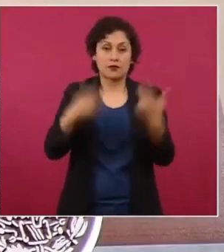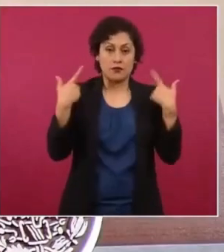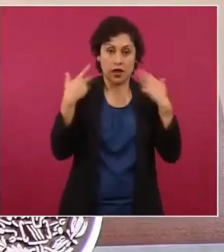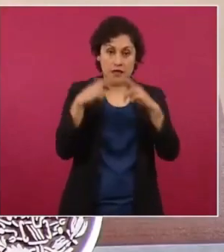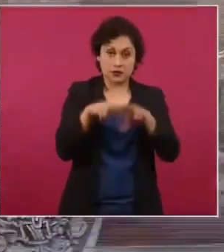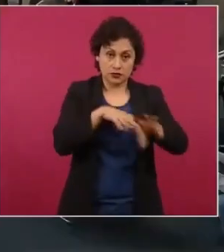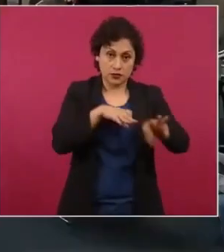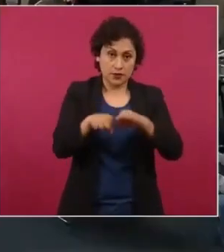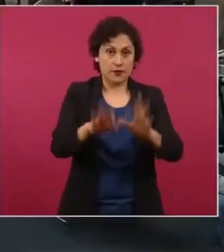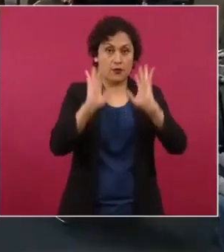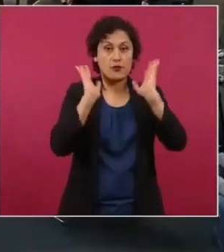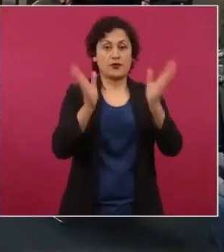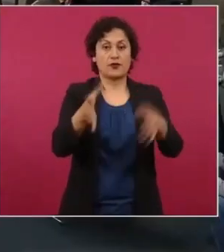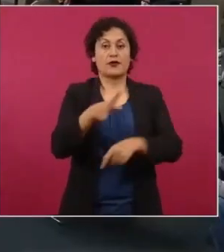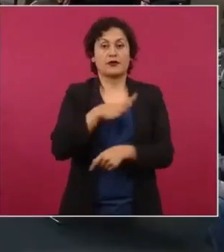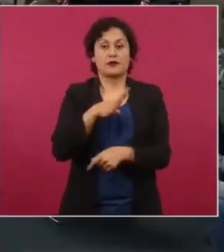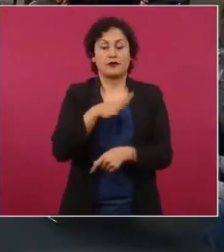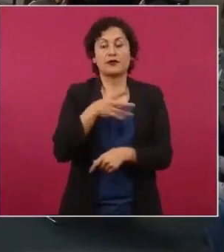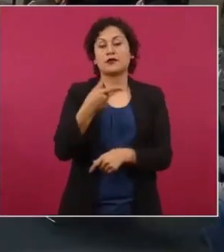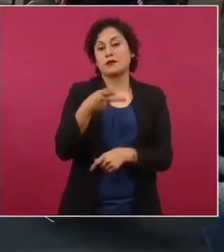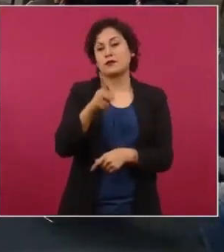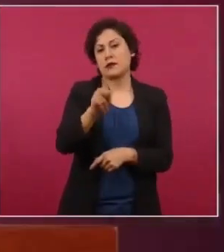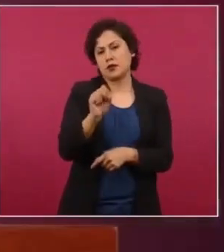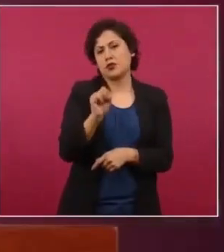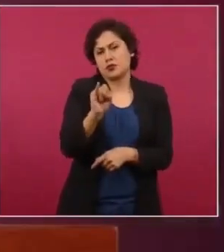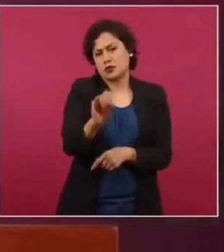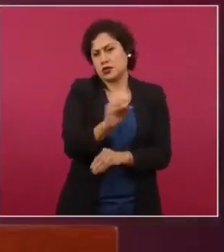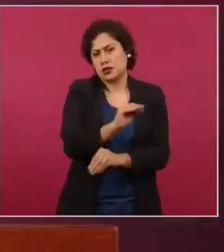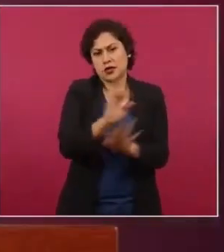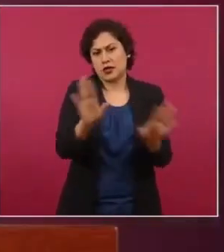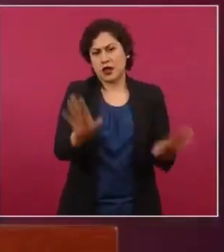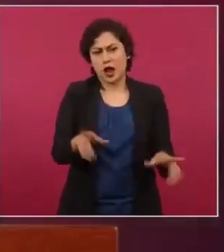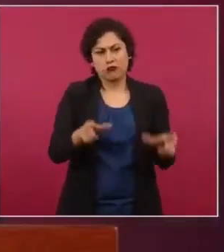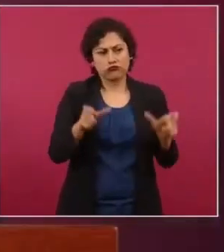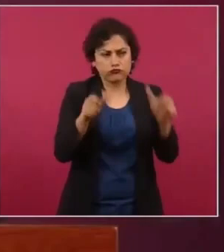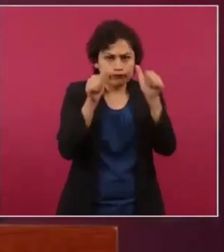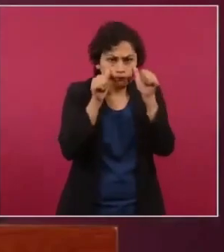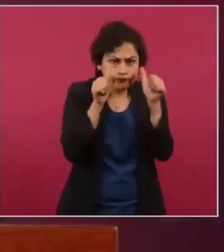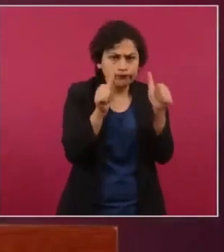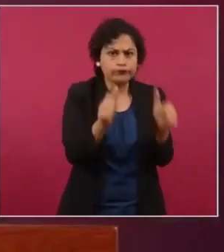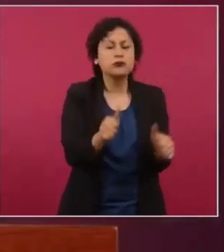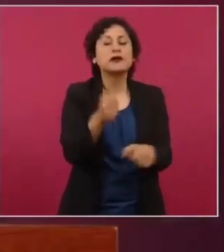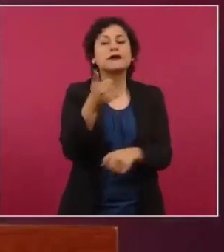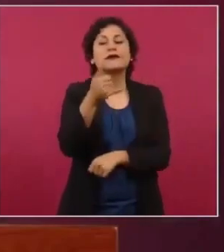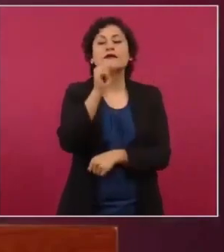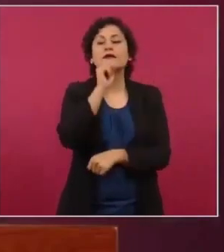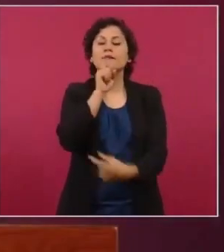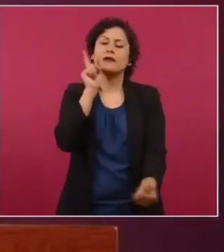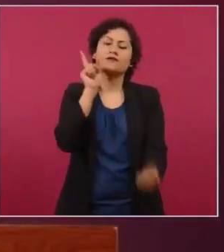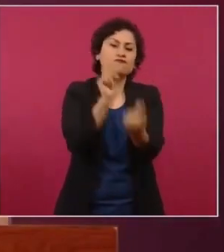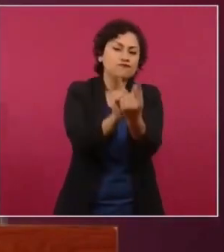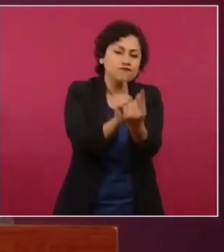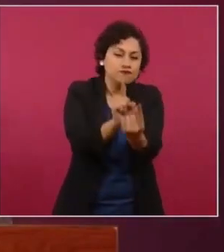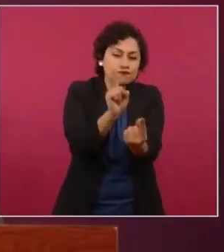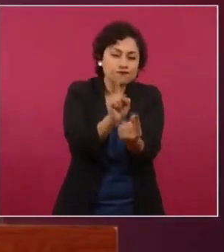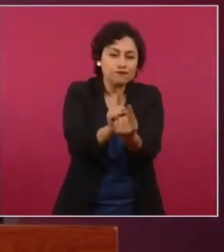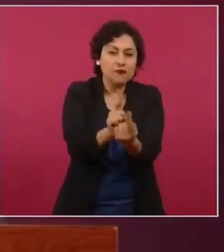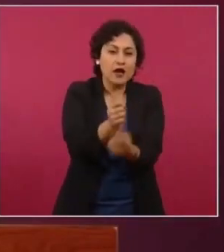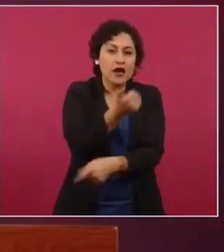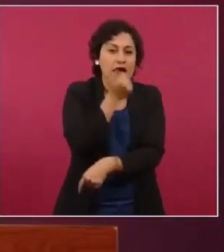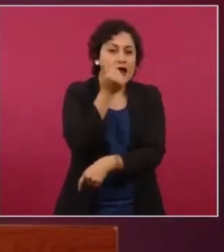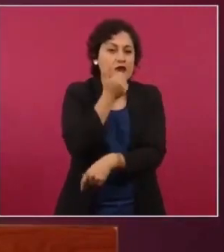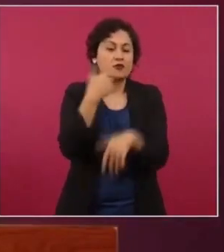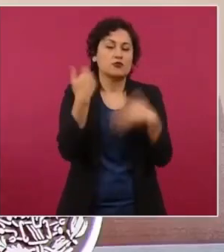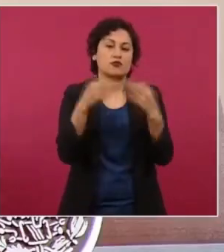Pero sí la atención, la contención y el acercamiento, el acercamiento con las alumnas, con los alumnos. Y